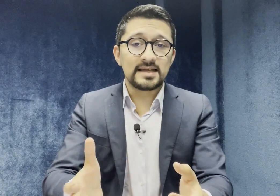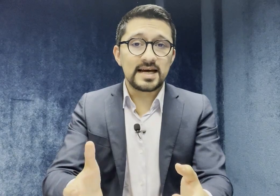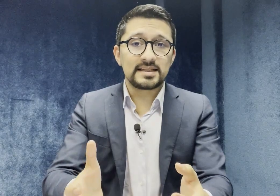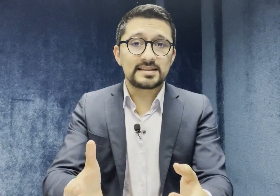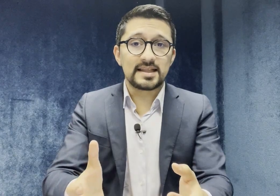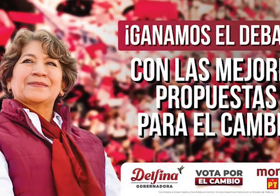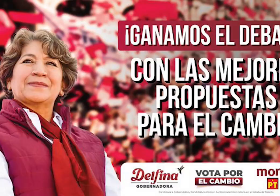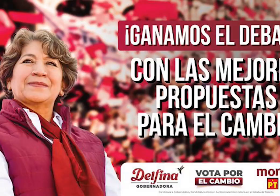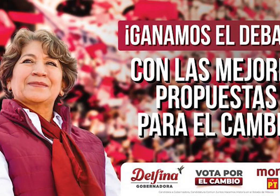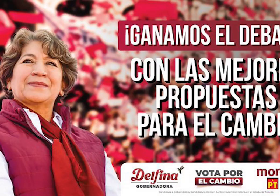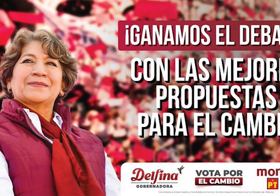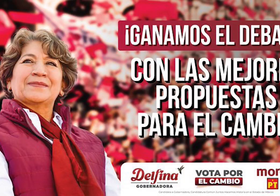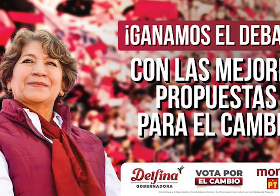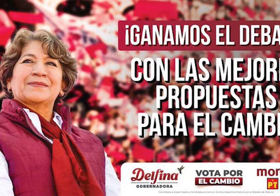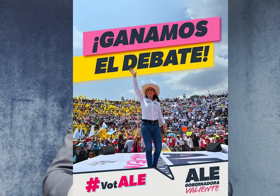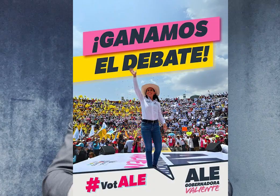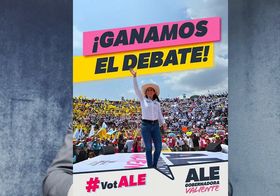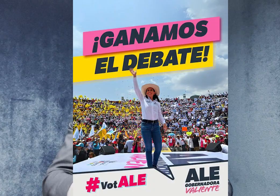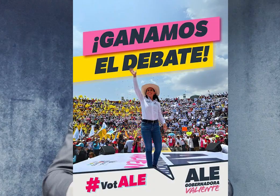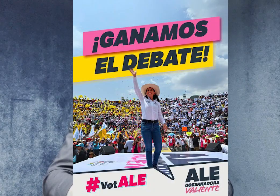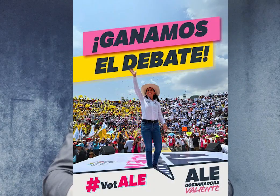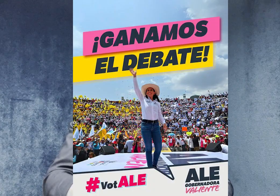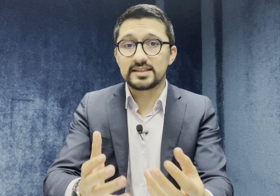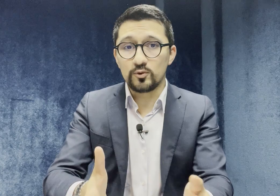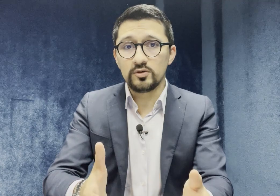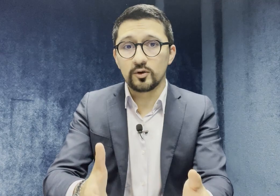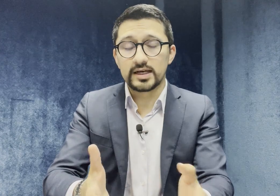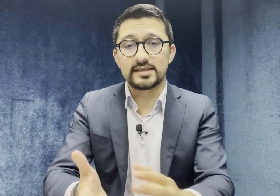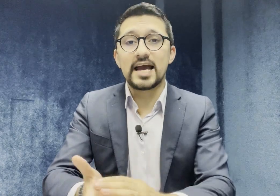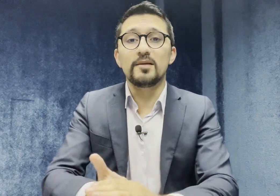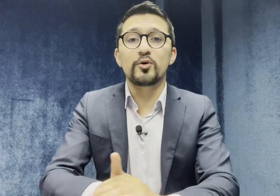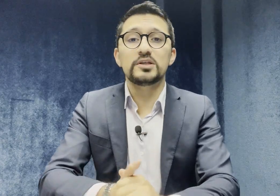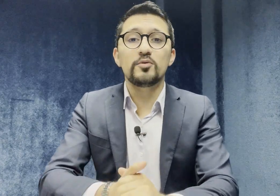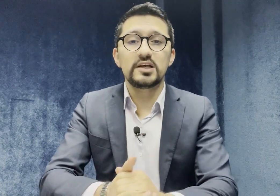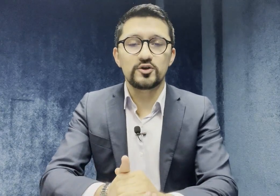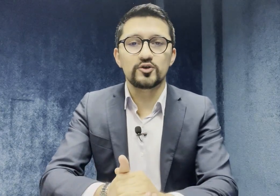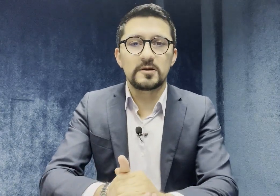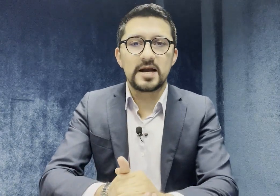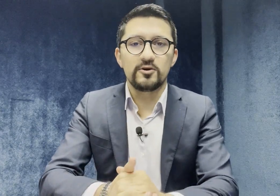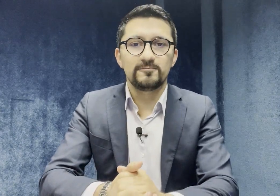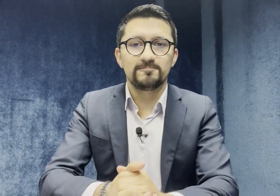ambas candidatas se declararon ganadoras y ahora queda esperar el segundo que será el próximo 18 de mayo